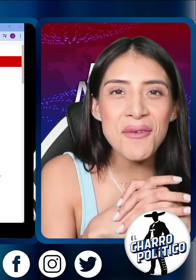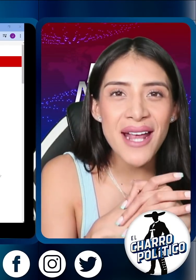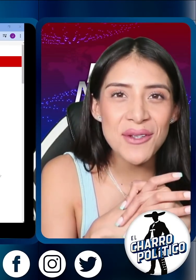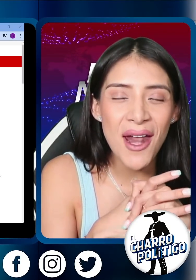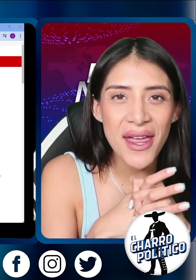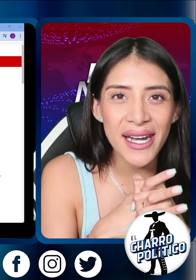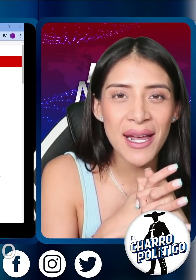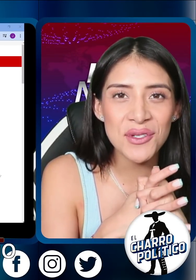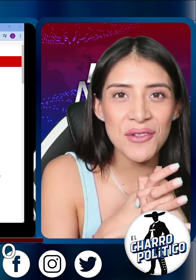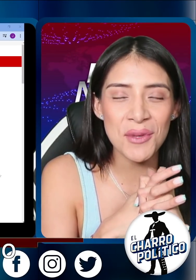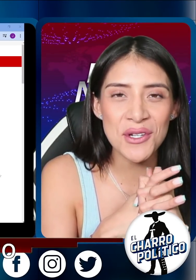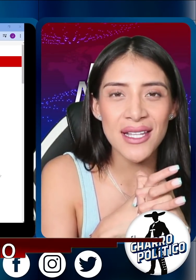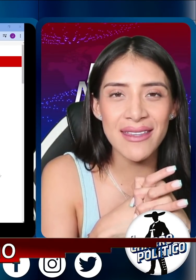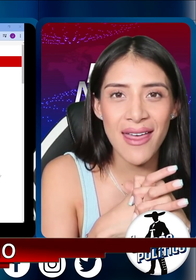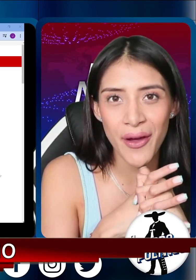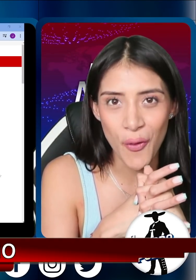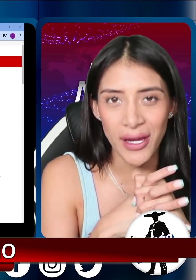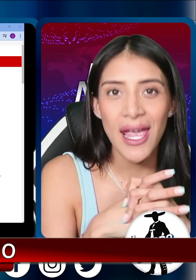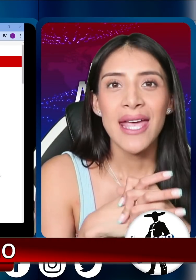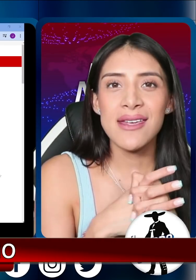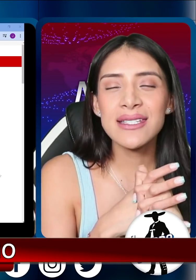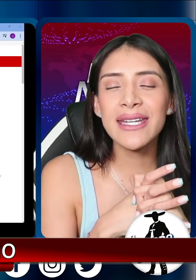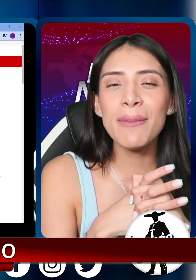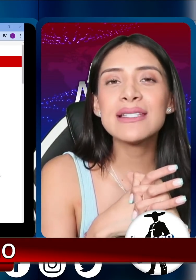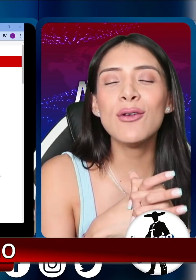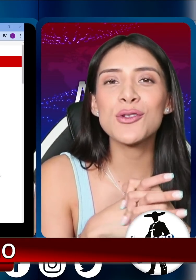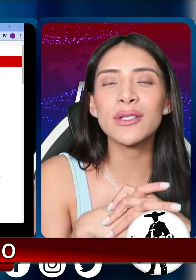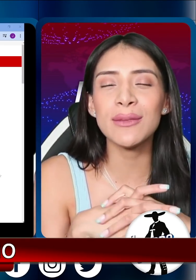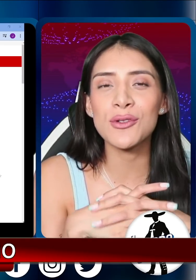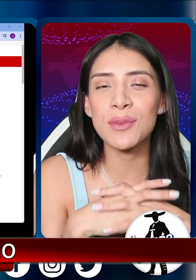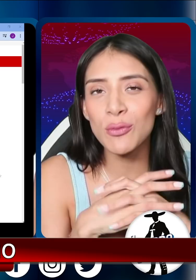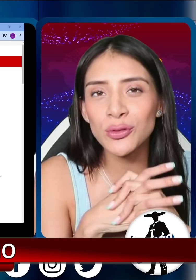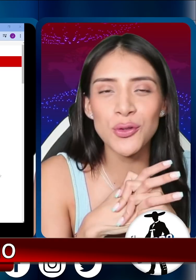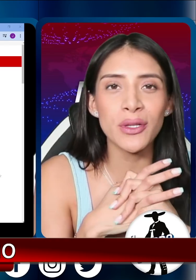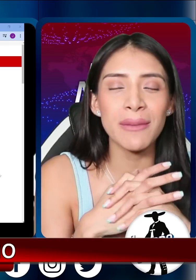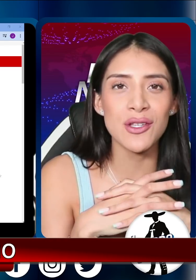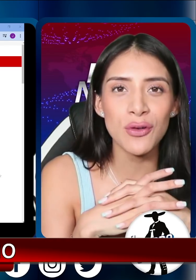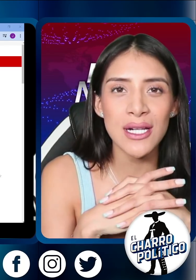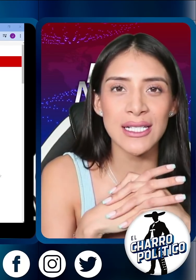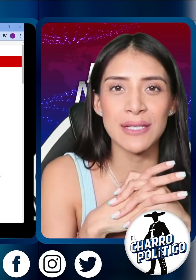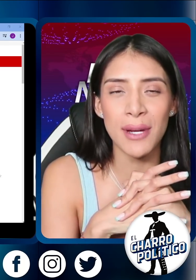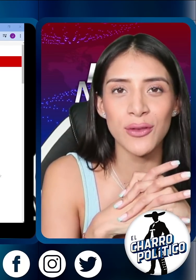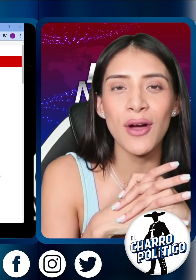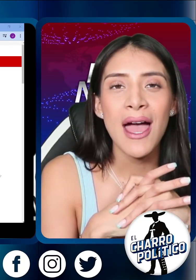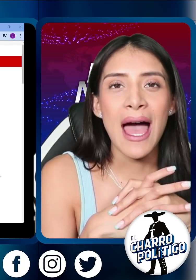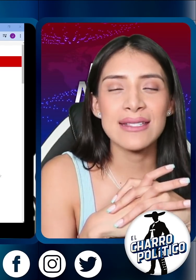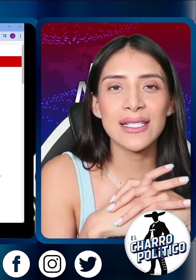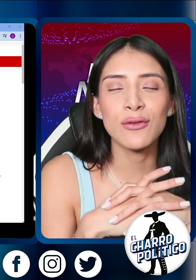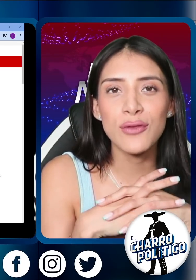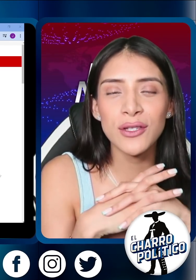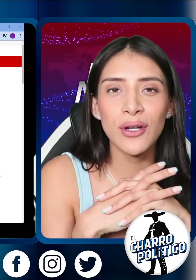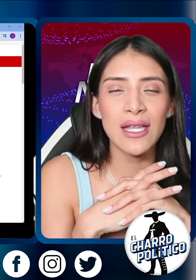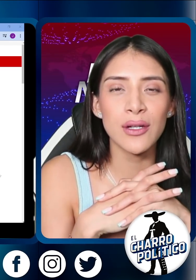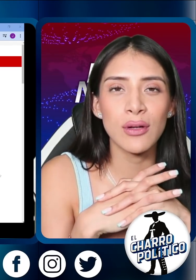estamos, mis amigas Juncal Solano, y arrancamos con la información del día de hoy. Y es que, ¿qué ha pasado en los últimos minutos, últimas horas respecto a